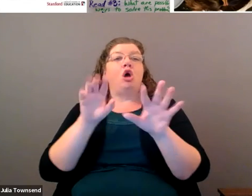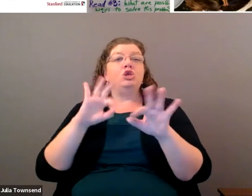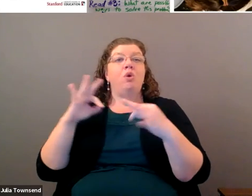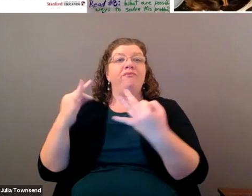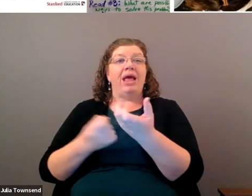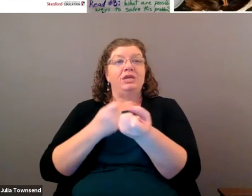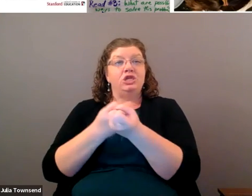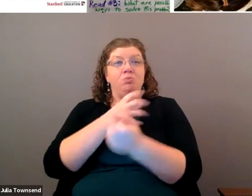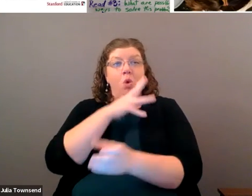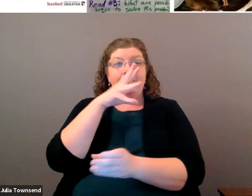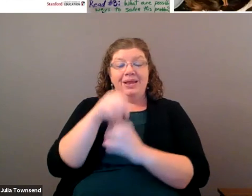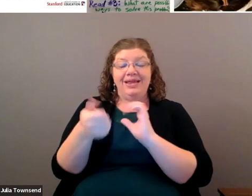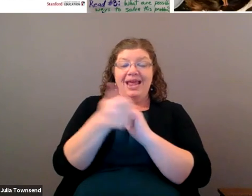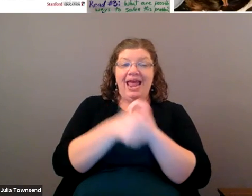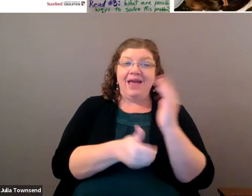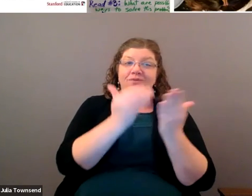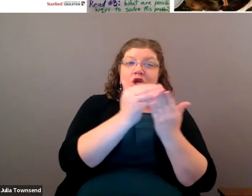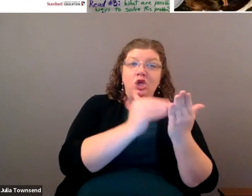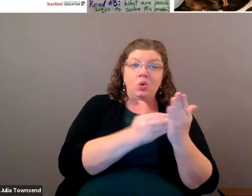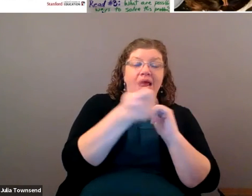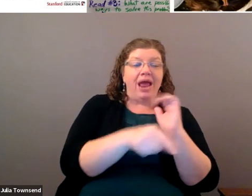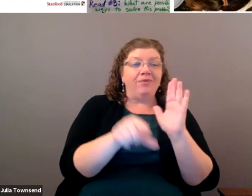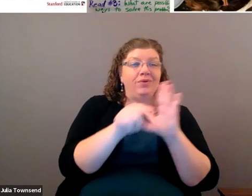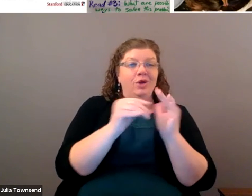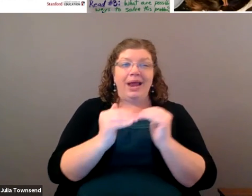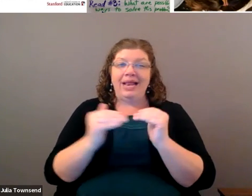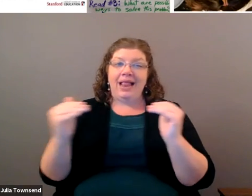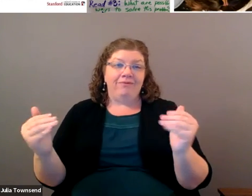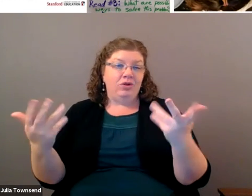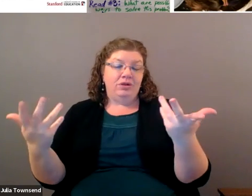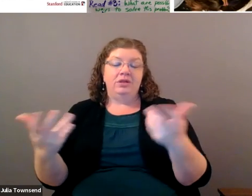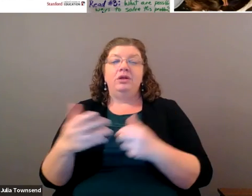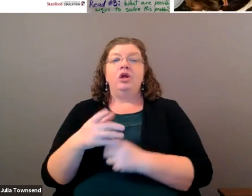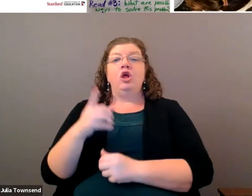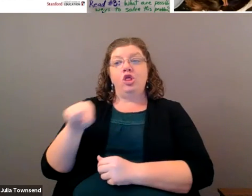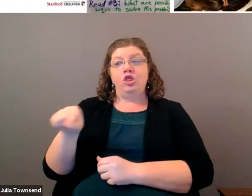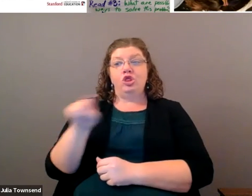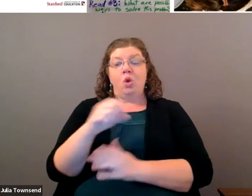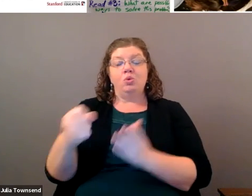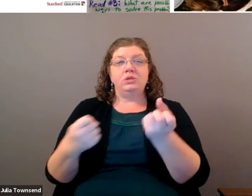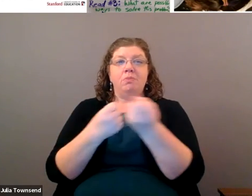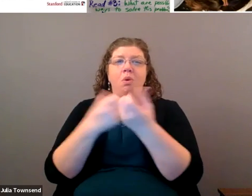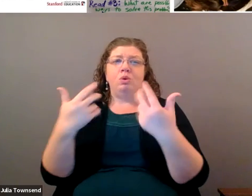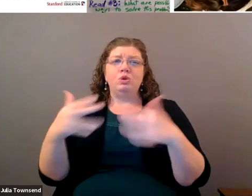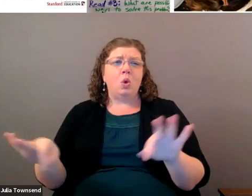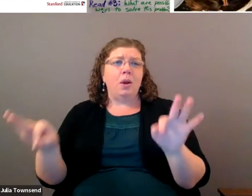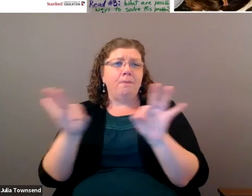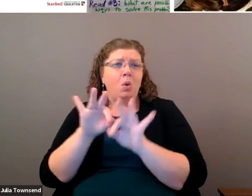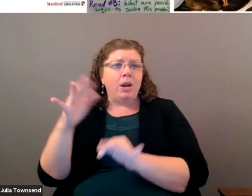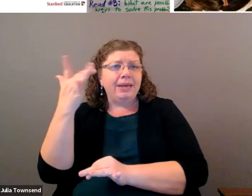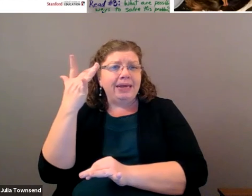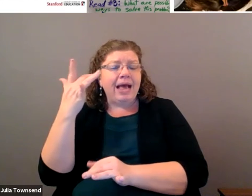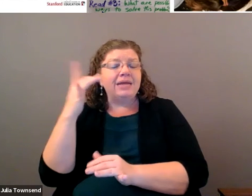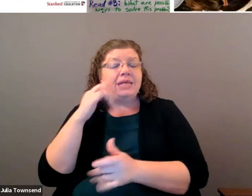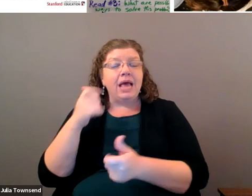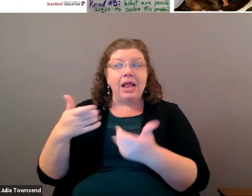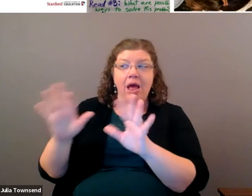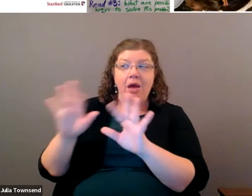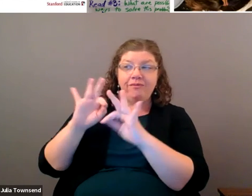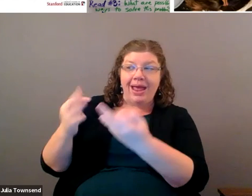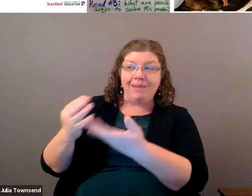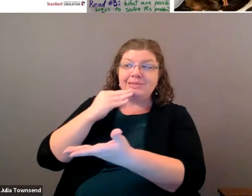se integran en cada nivel de grado. Esos apoyos son importantes porque permiten que las familias